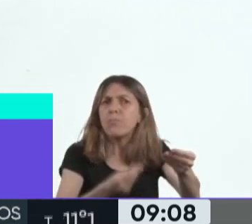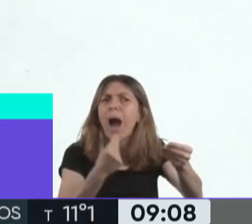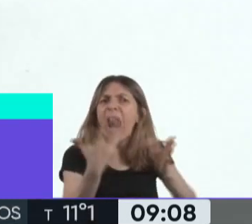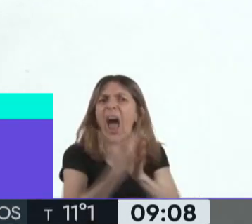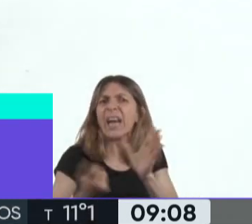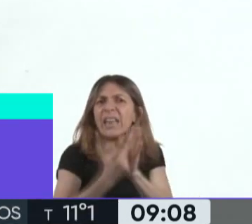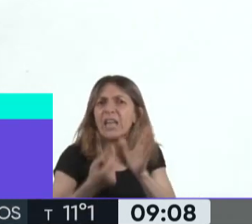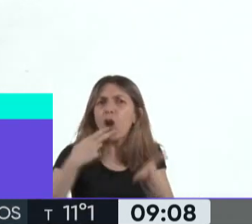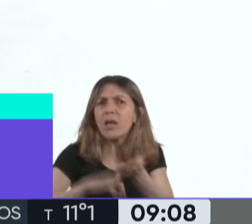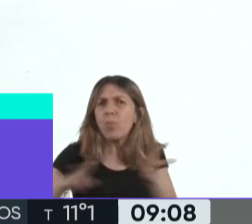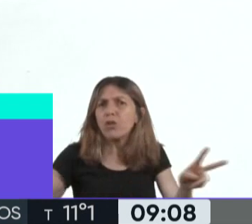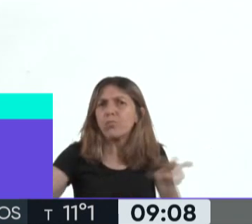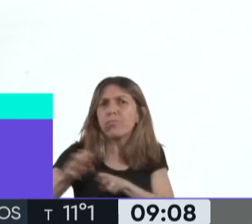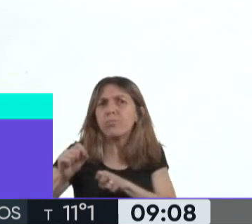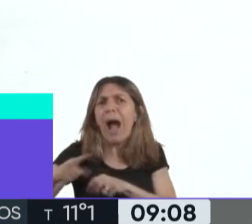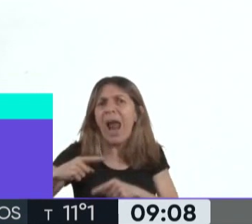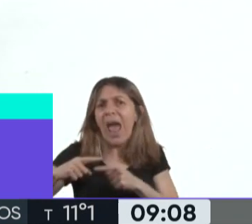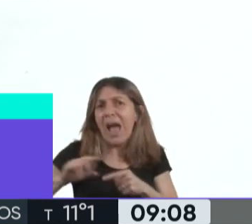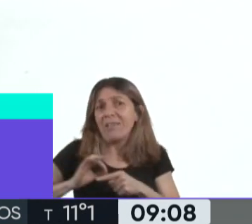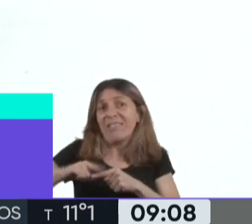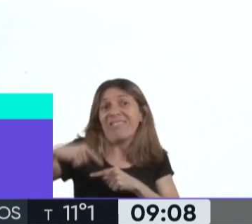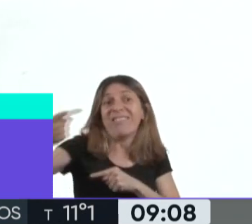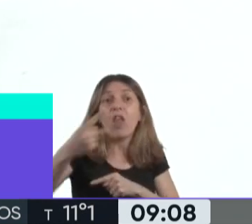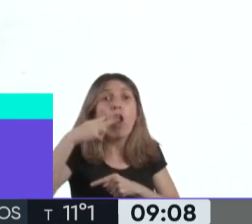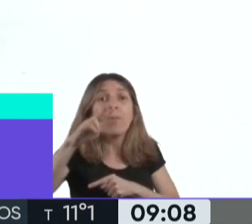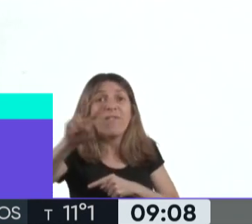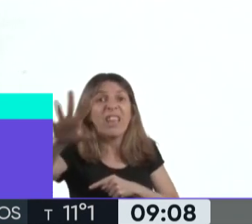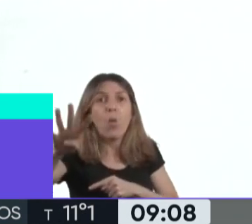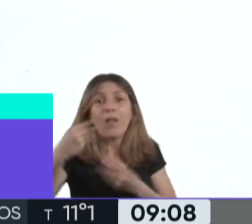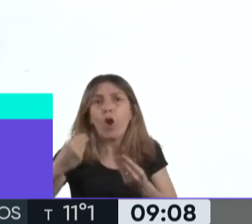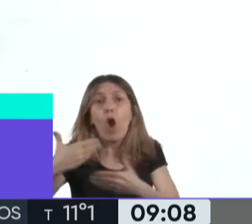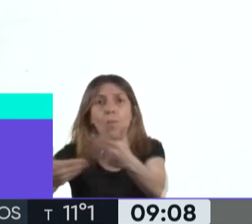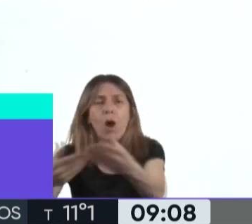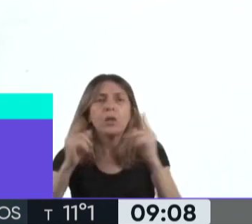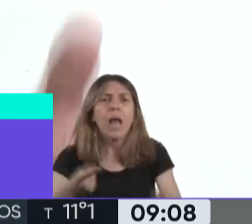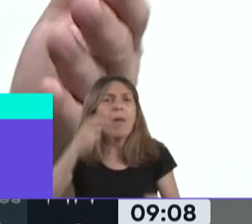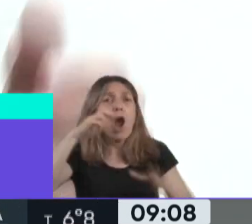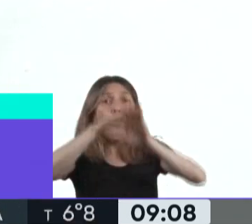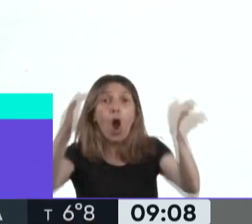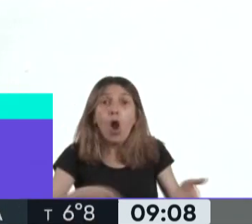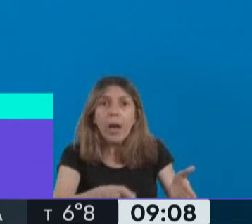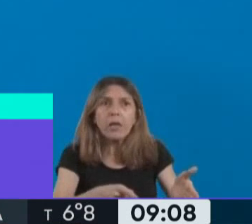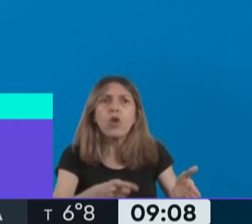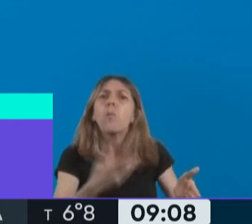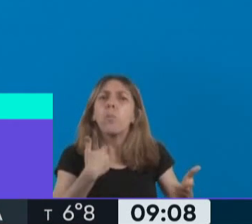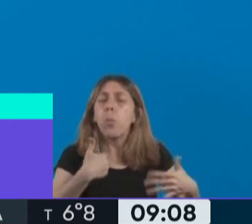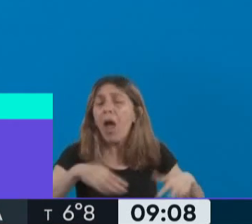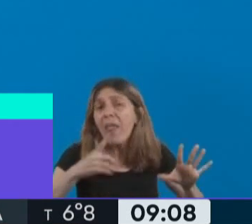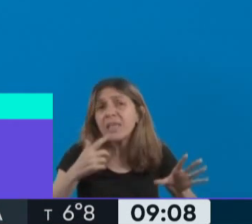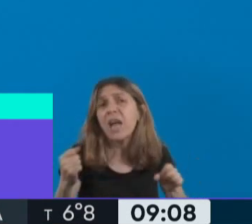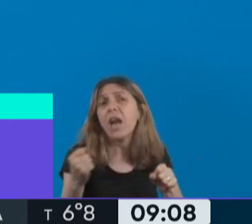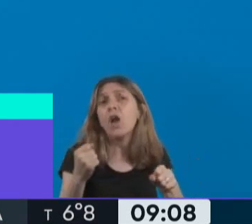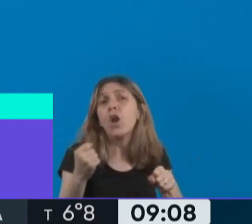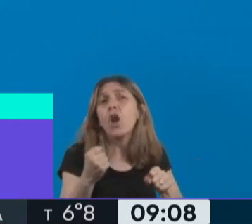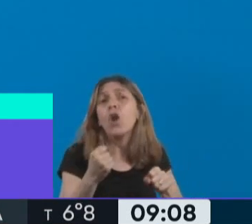retenciones de aquí hasta 2024 y qué puede suceder en caso de que el Congreso finalmente no acceda a votar el